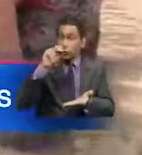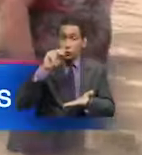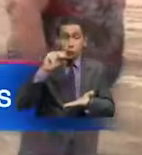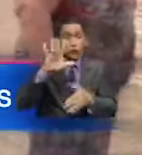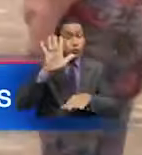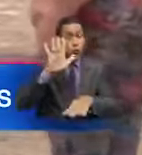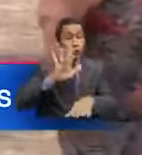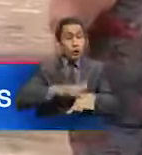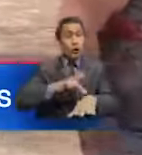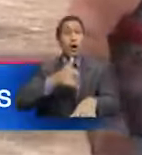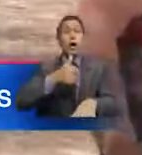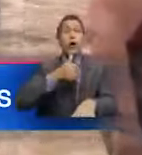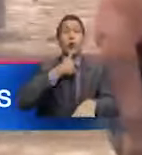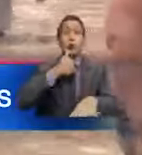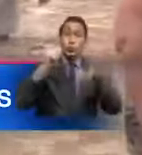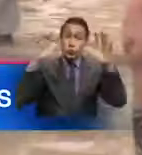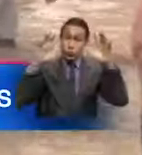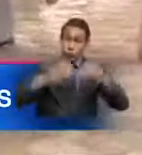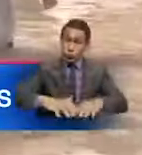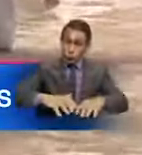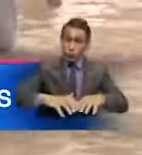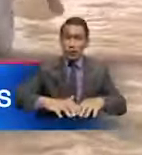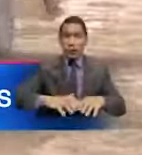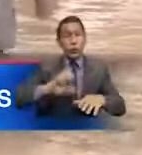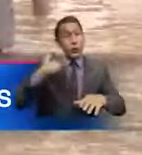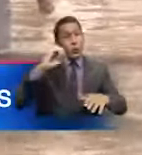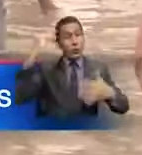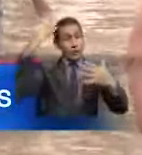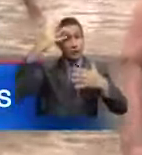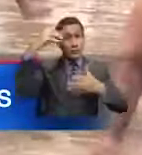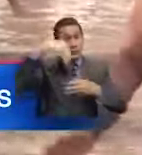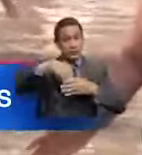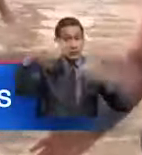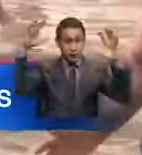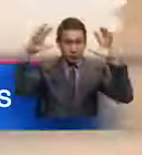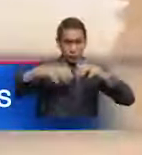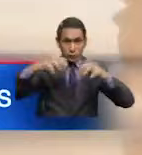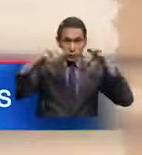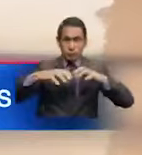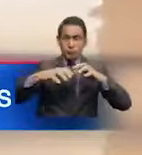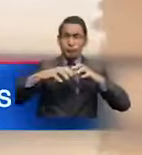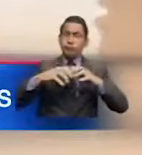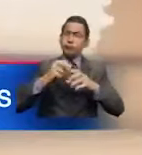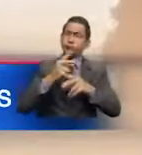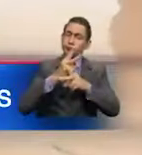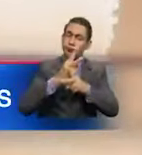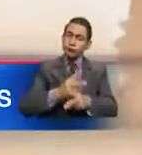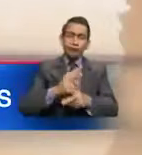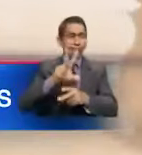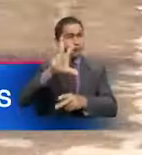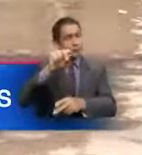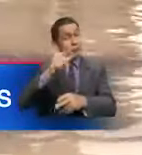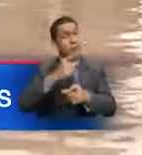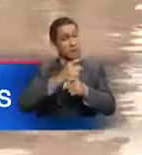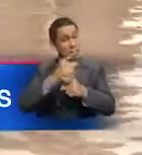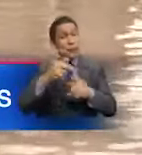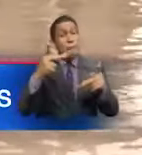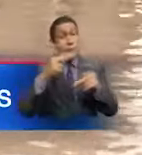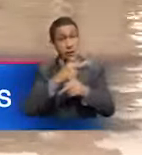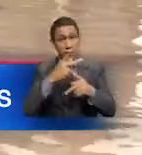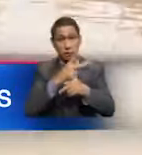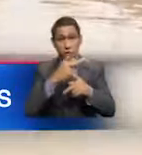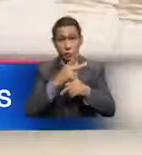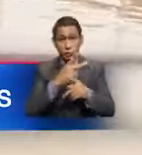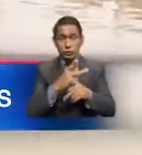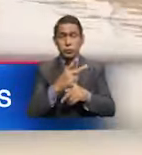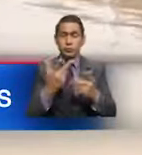aguas empozadas. Recordemos que también hay algunos sectores en el país que han quedado anegados por las fuertes lluvias y